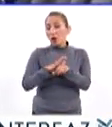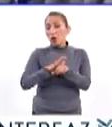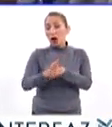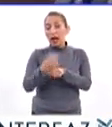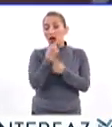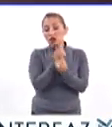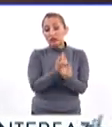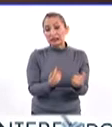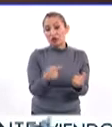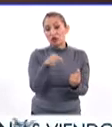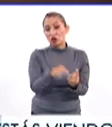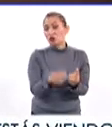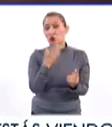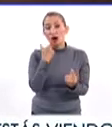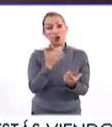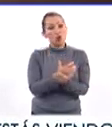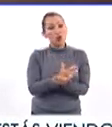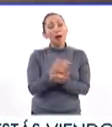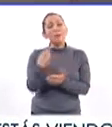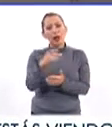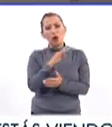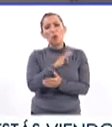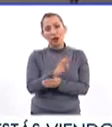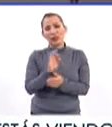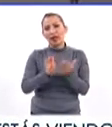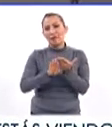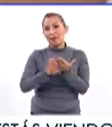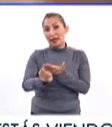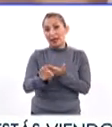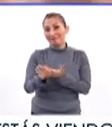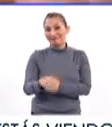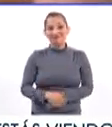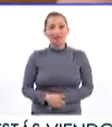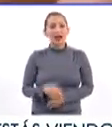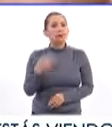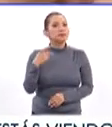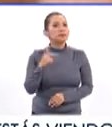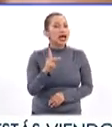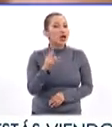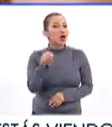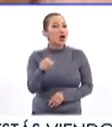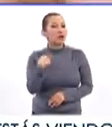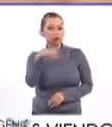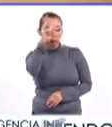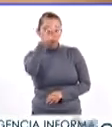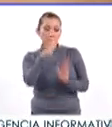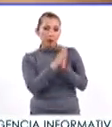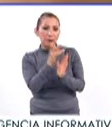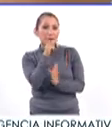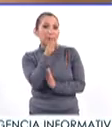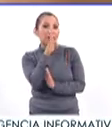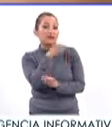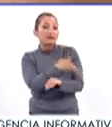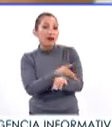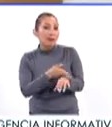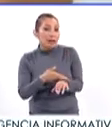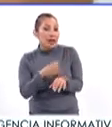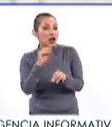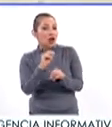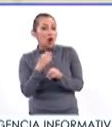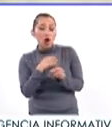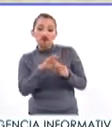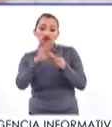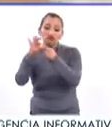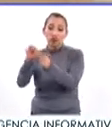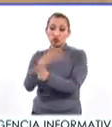principalmente a los niños. No tiene cura, pero sí puede ser prevenible. No obstante, se recomienda que los padres de familia no dejen